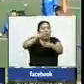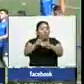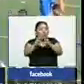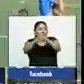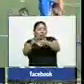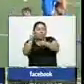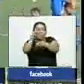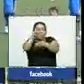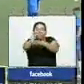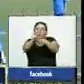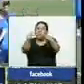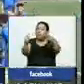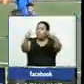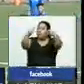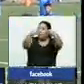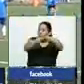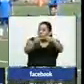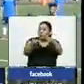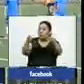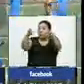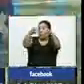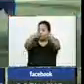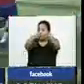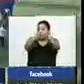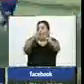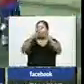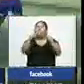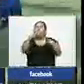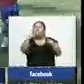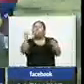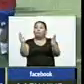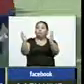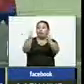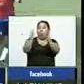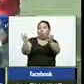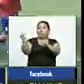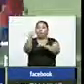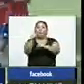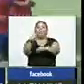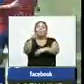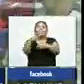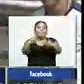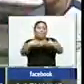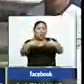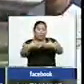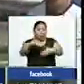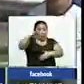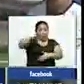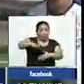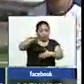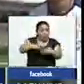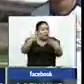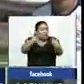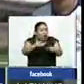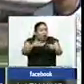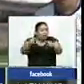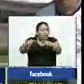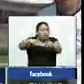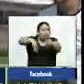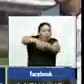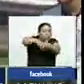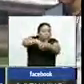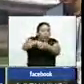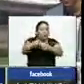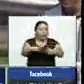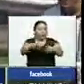miras al eliminatorio preolímpico de la categoría ante su similar de Panamá. Por la tarde, la Azulita sostuvo un duelo amistoso frente a los albos de la